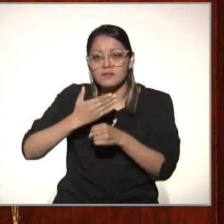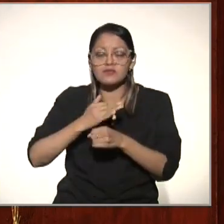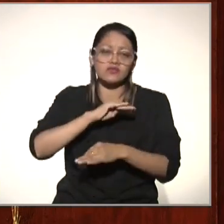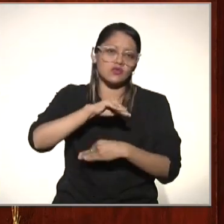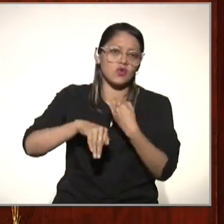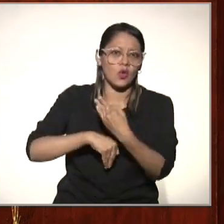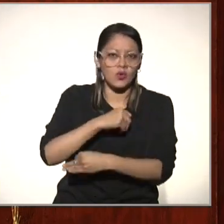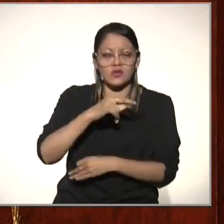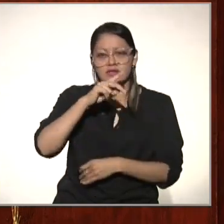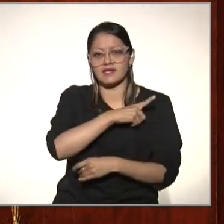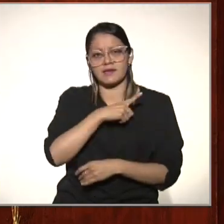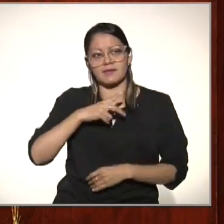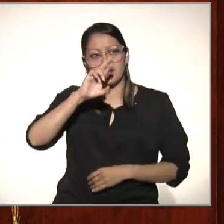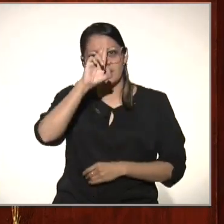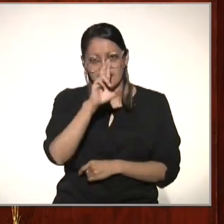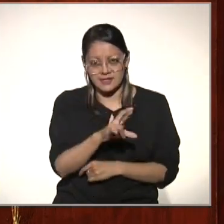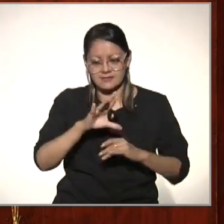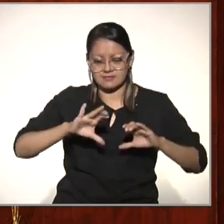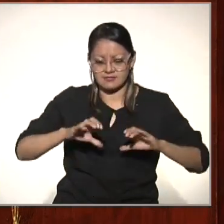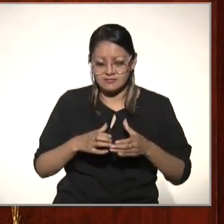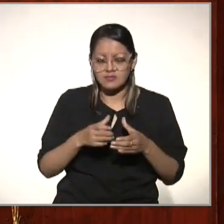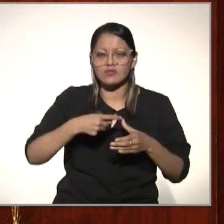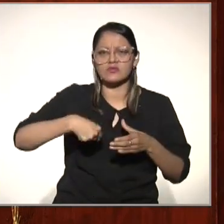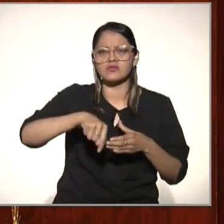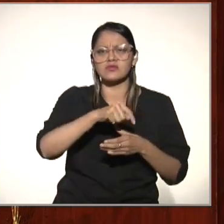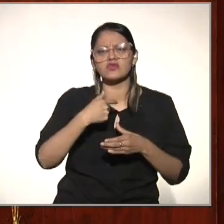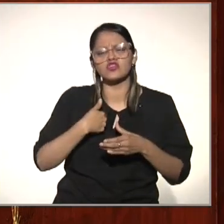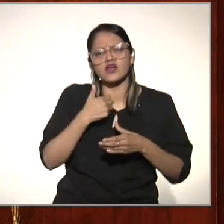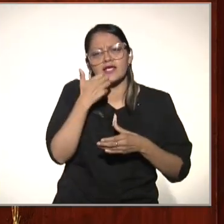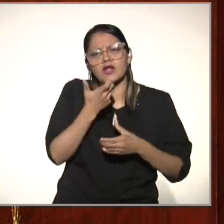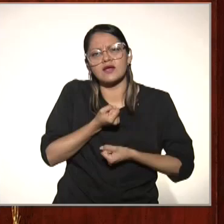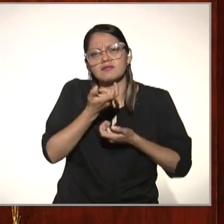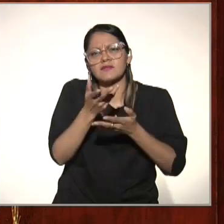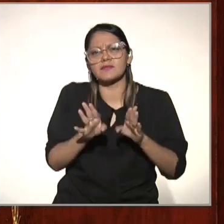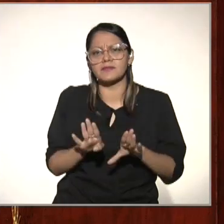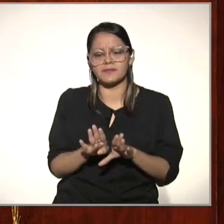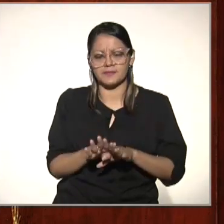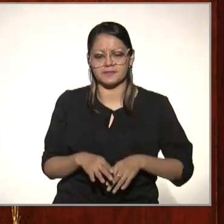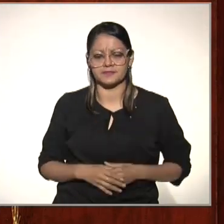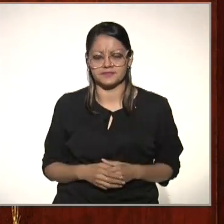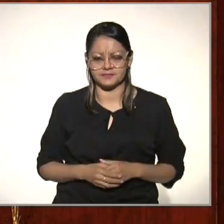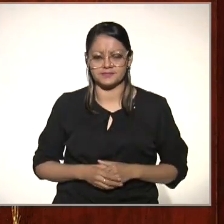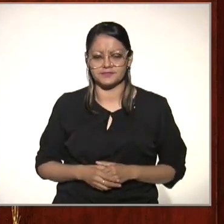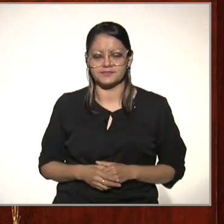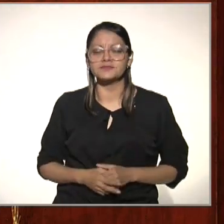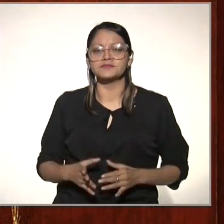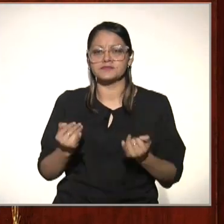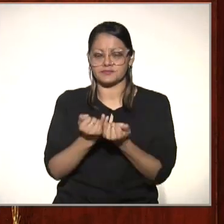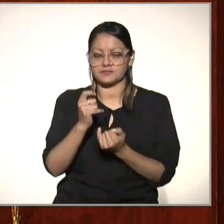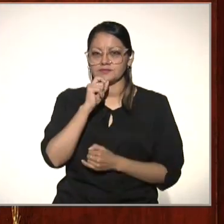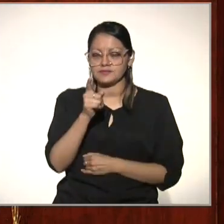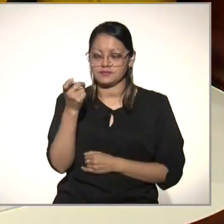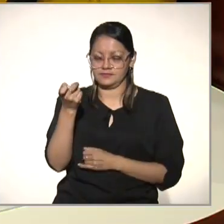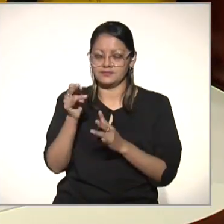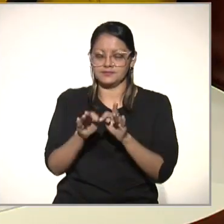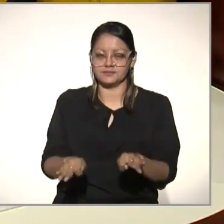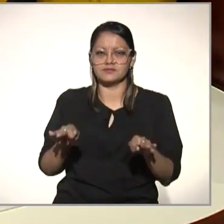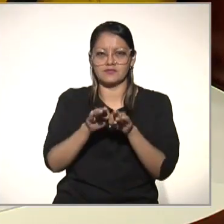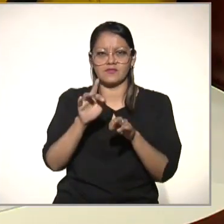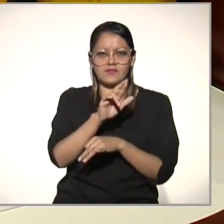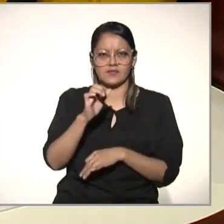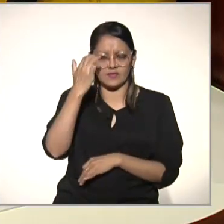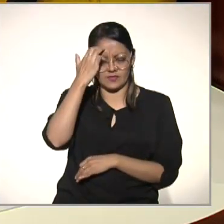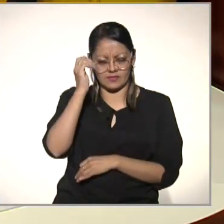todos respetar colectivamente cómo queremos expresarnos. Y también, perdón, es importante reconocer